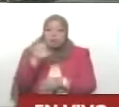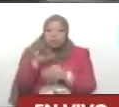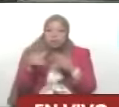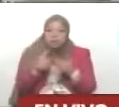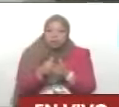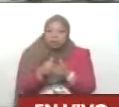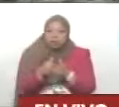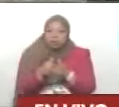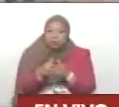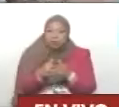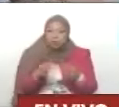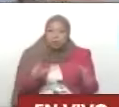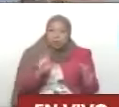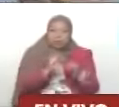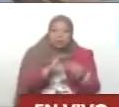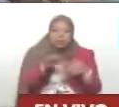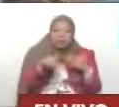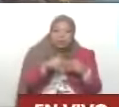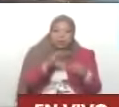Alianza por el Cambio.